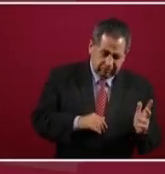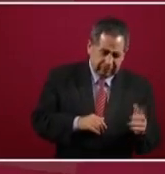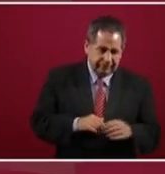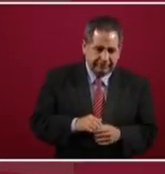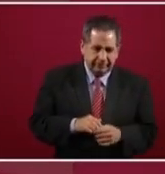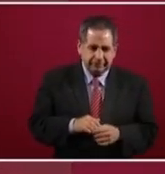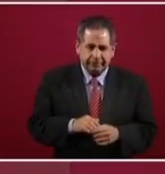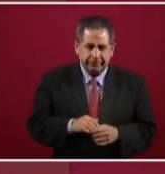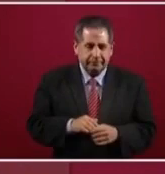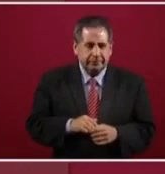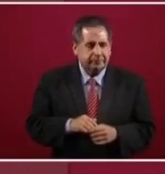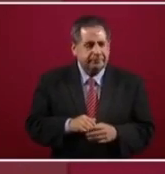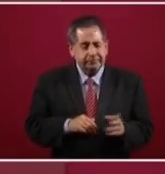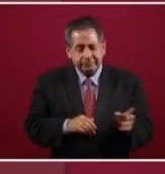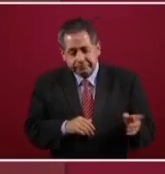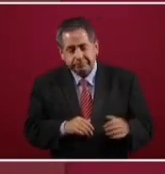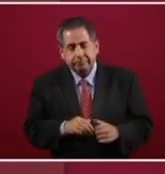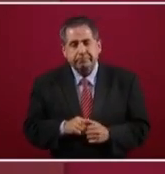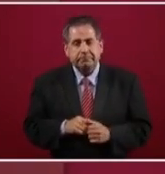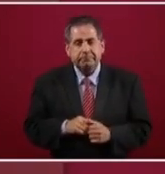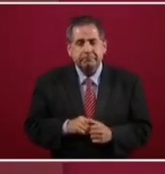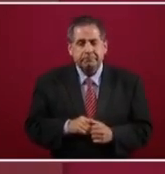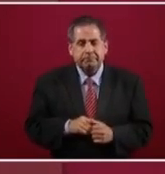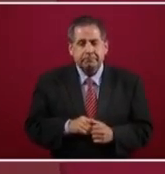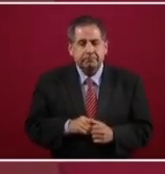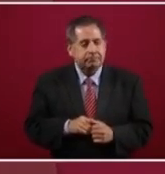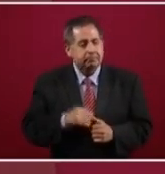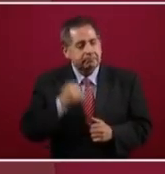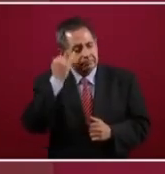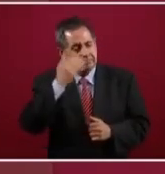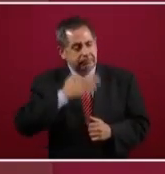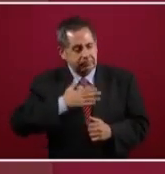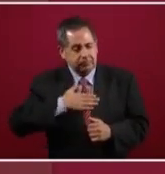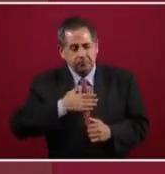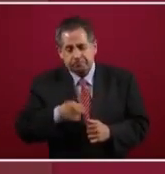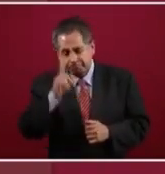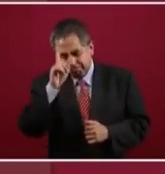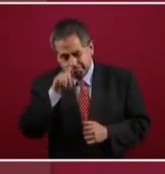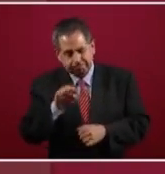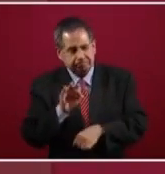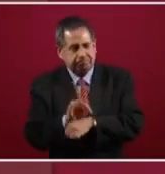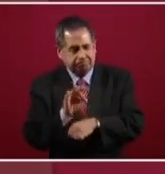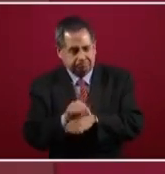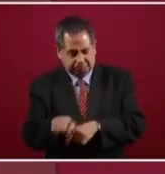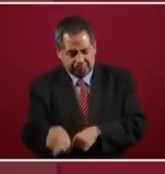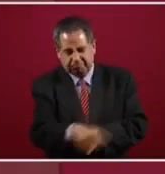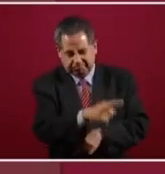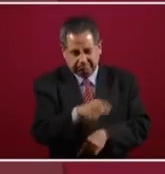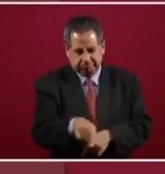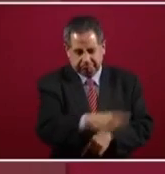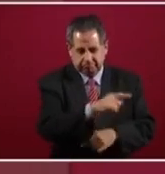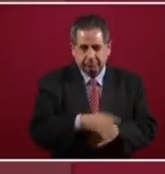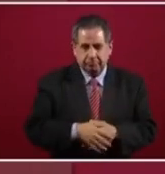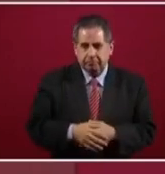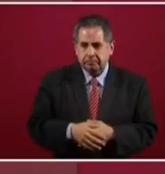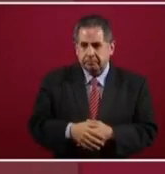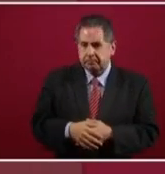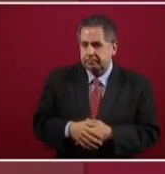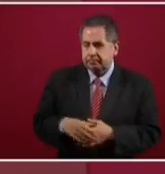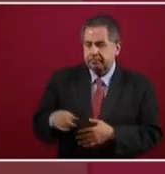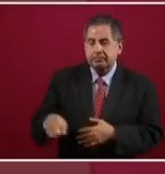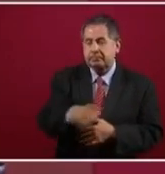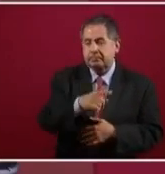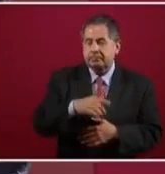ahí te van a hacer un planteamiento de mi parte y mando